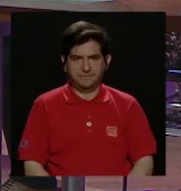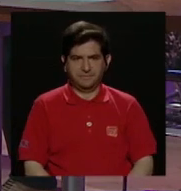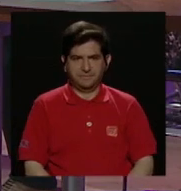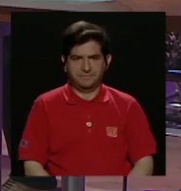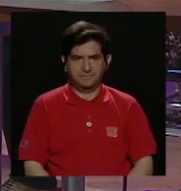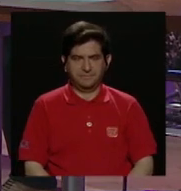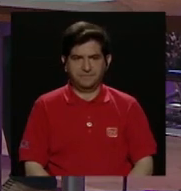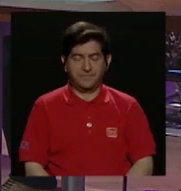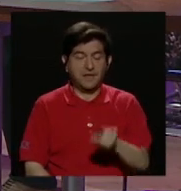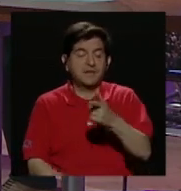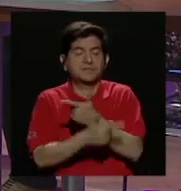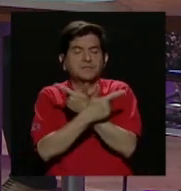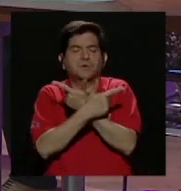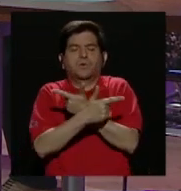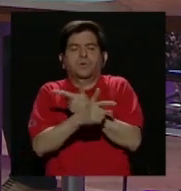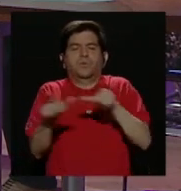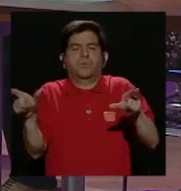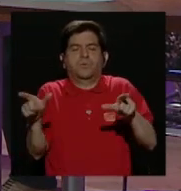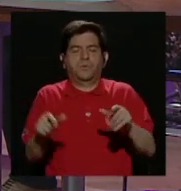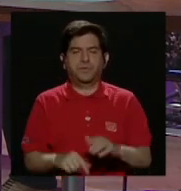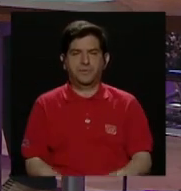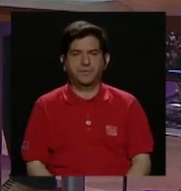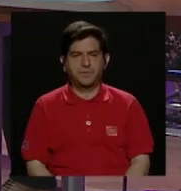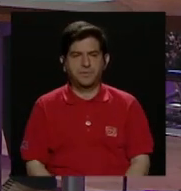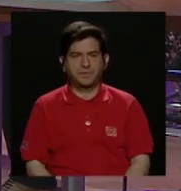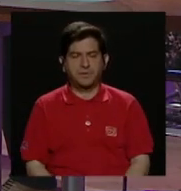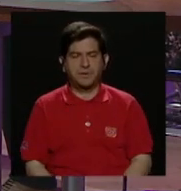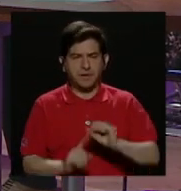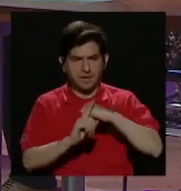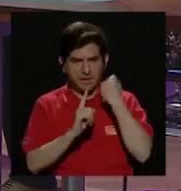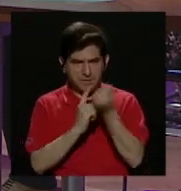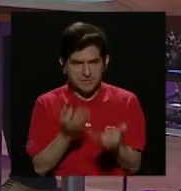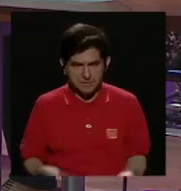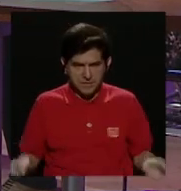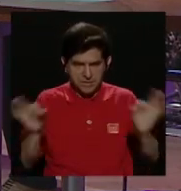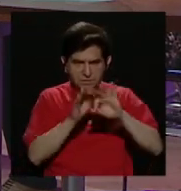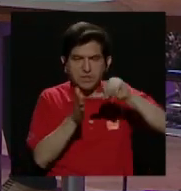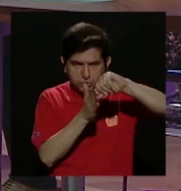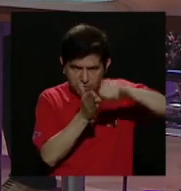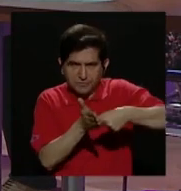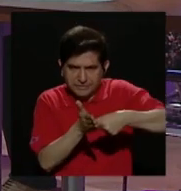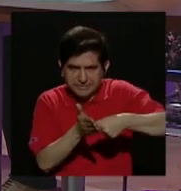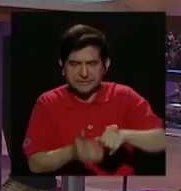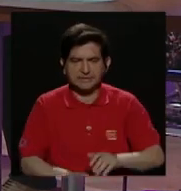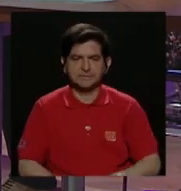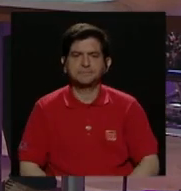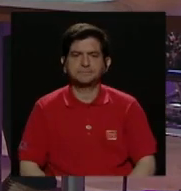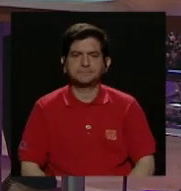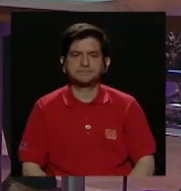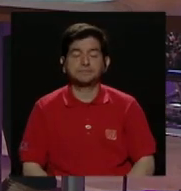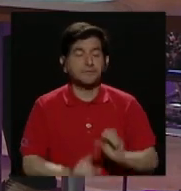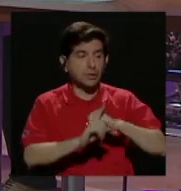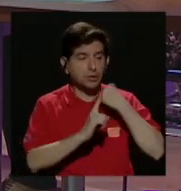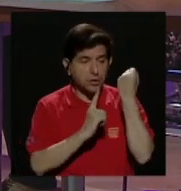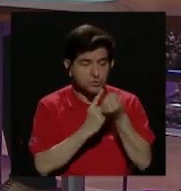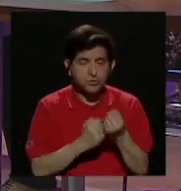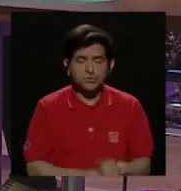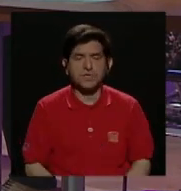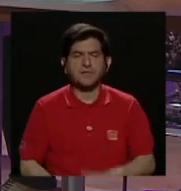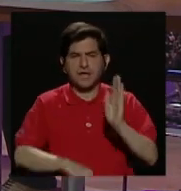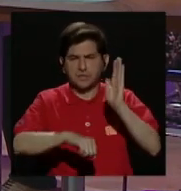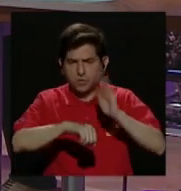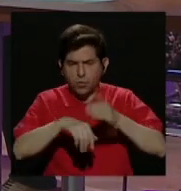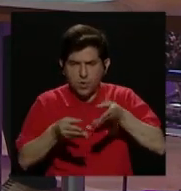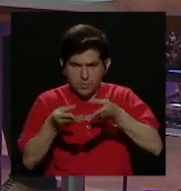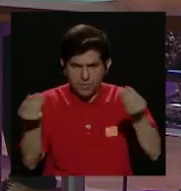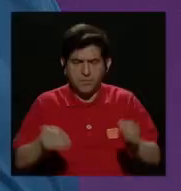esa liberación un poco. Claro, hay un punto muy importante que tenemos que resaltar acá, que es que la sociedad genera mucha culpa